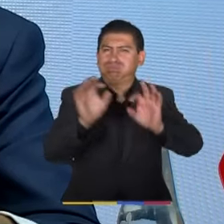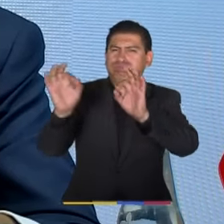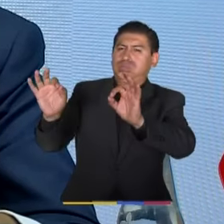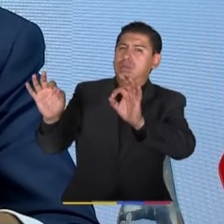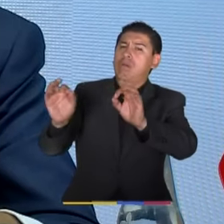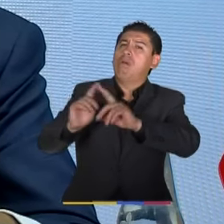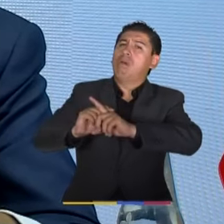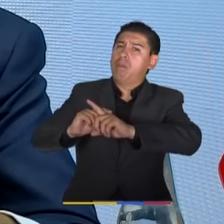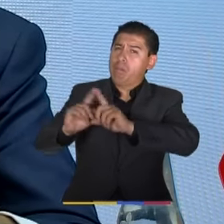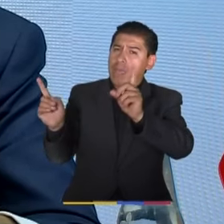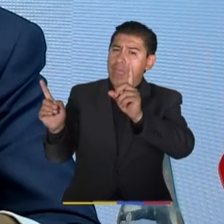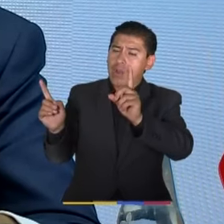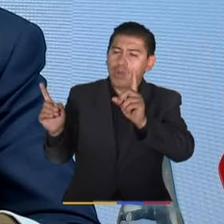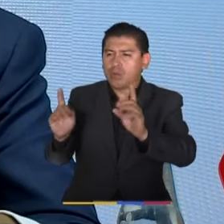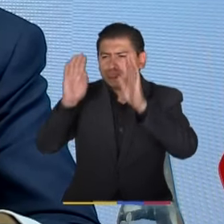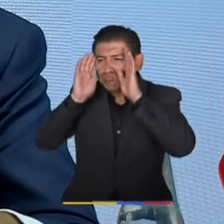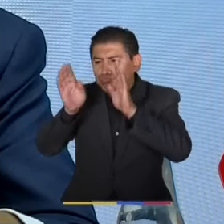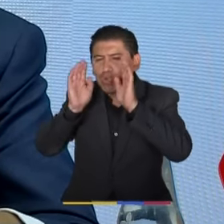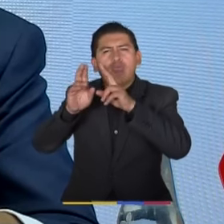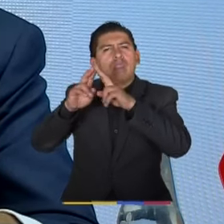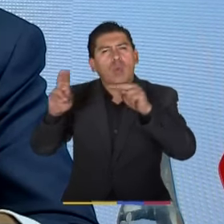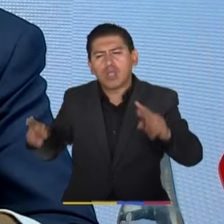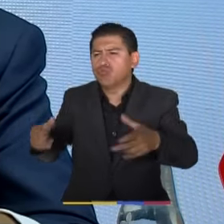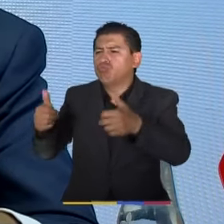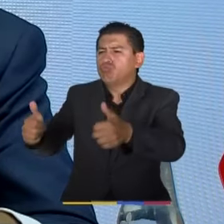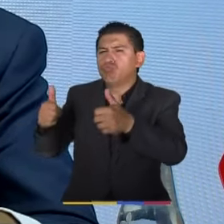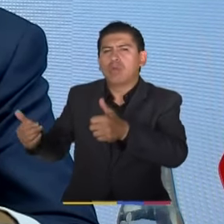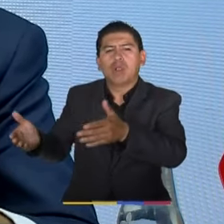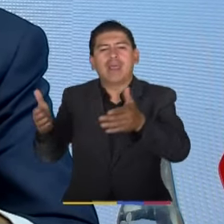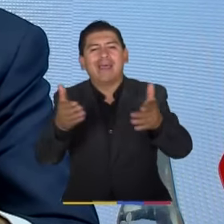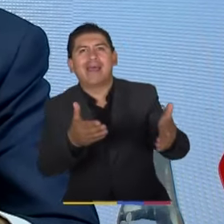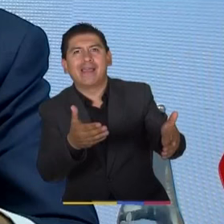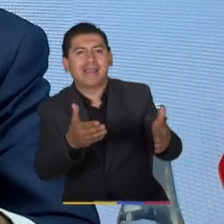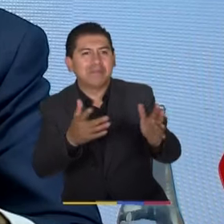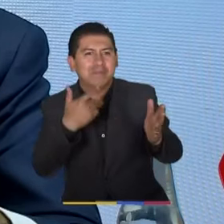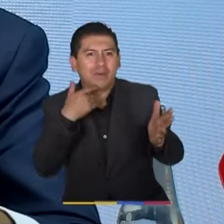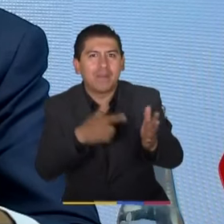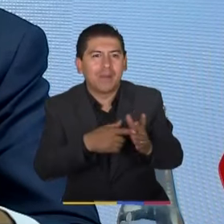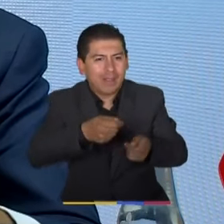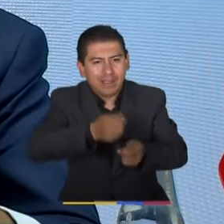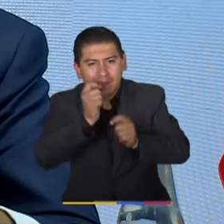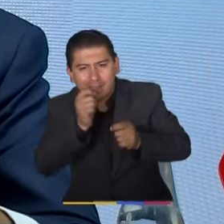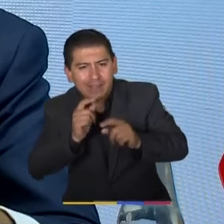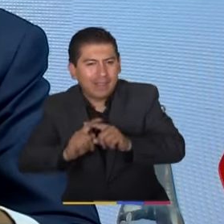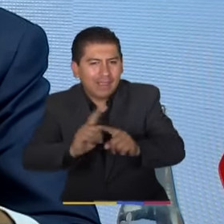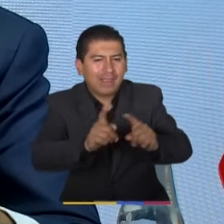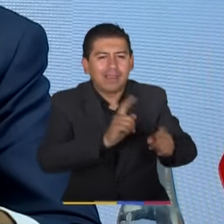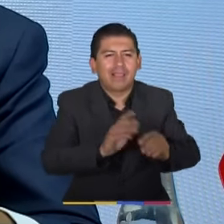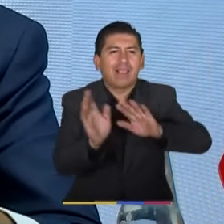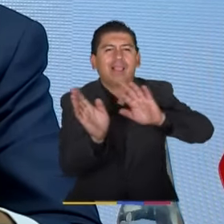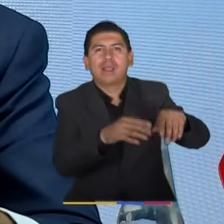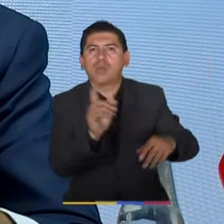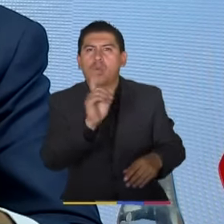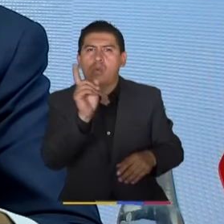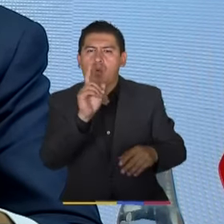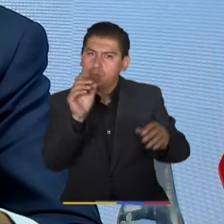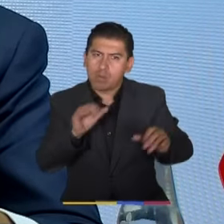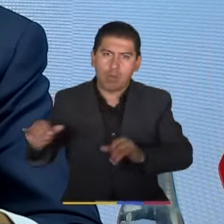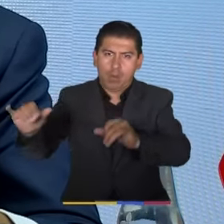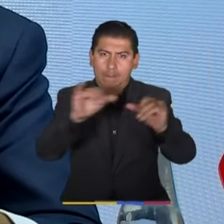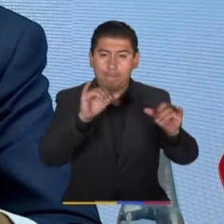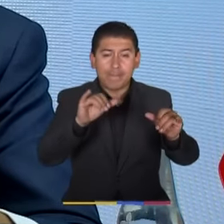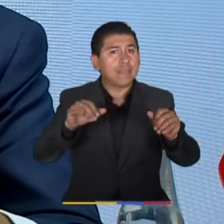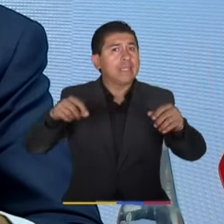las oportunidades y legítimas aspiraciones de las generaciones futuras. La